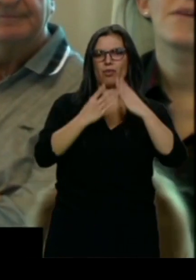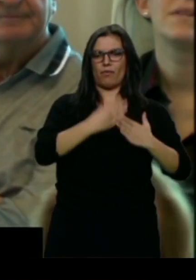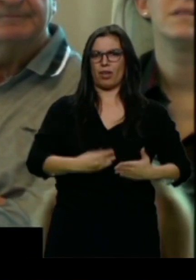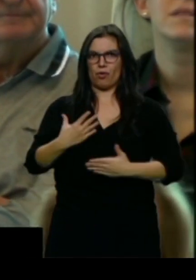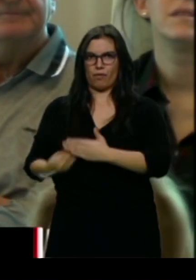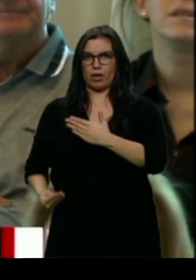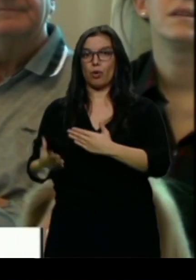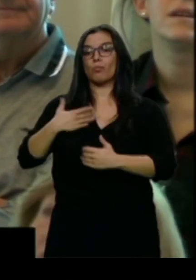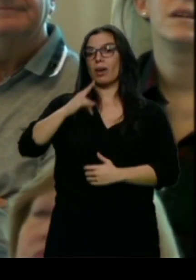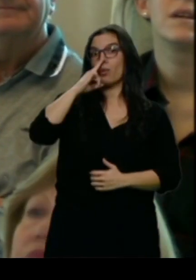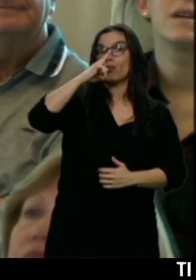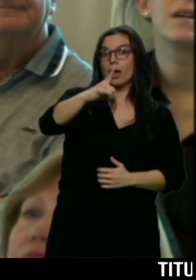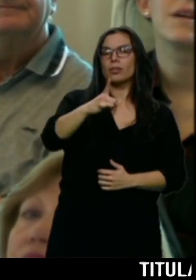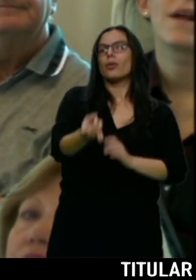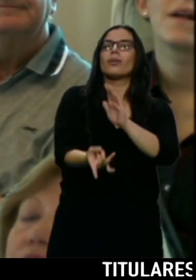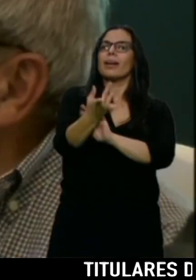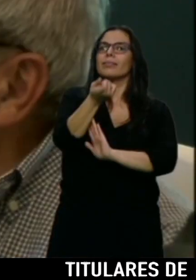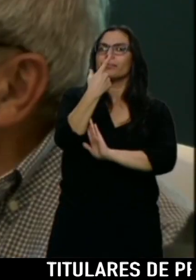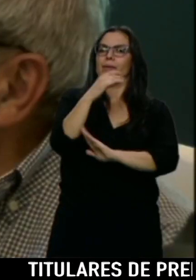para los tipos más leves.